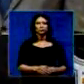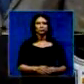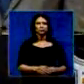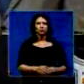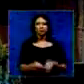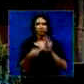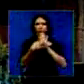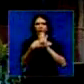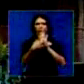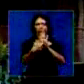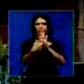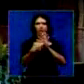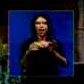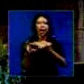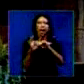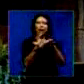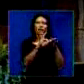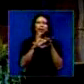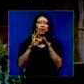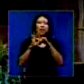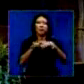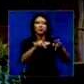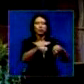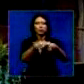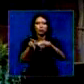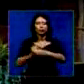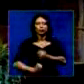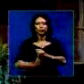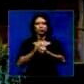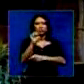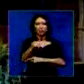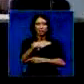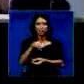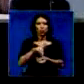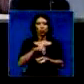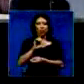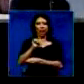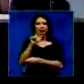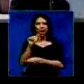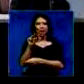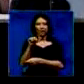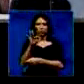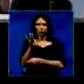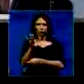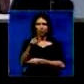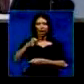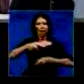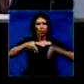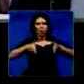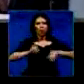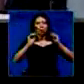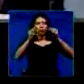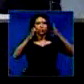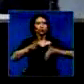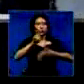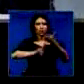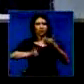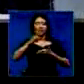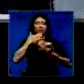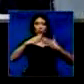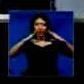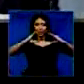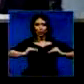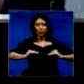En representación de la Alianza Ciudadana por el Sí, el doctor Alan Thompson, abogado y profesor universitario. Buenas noches, don